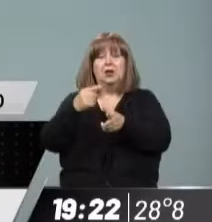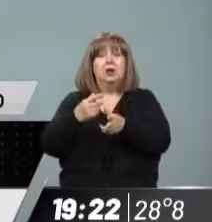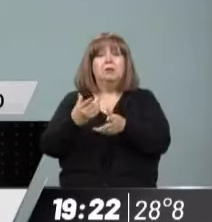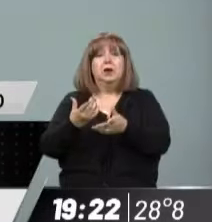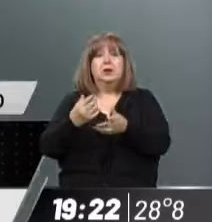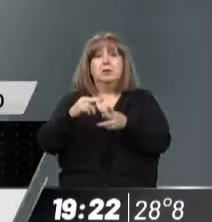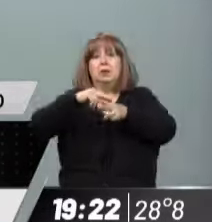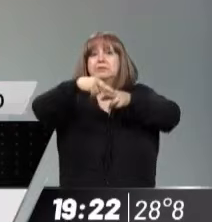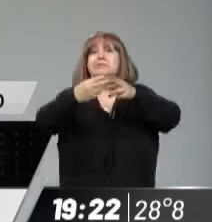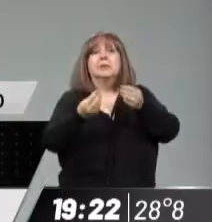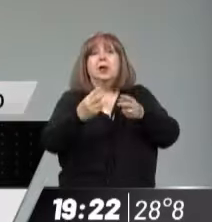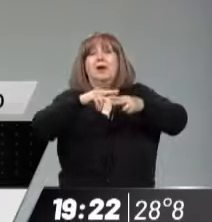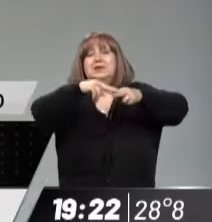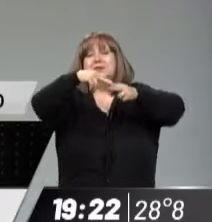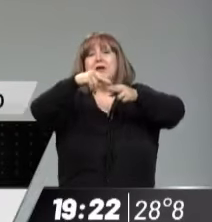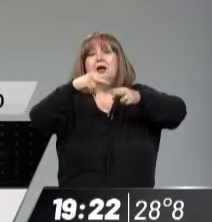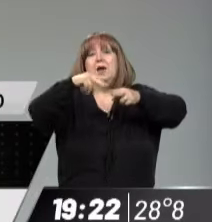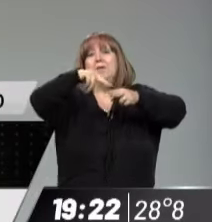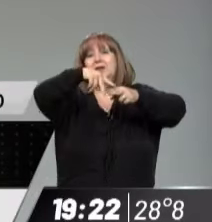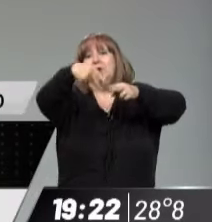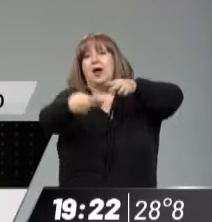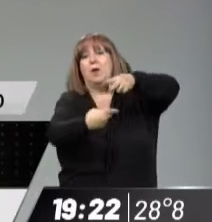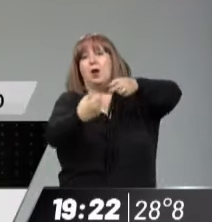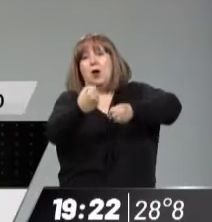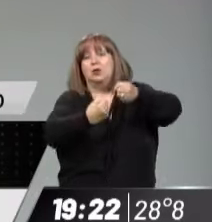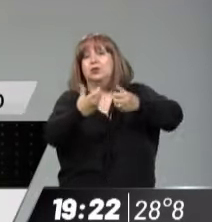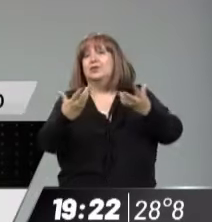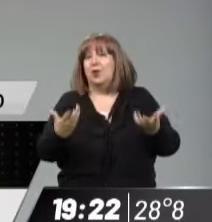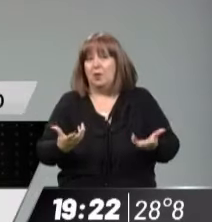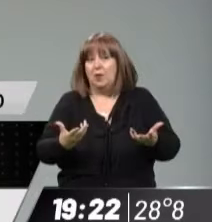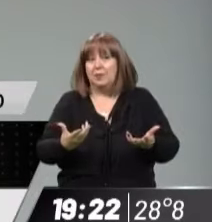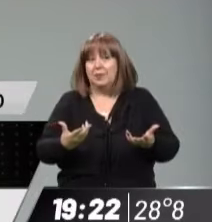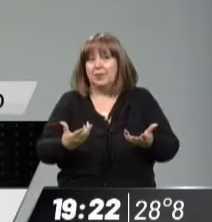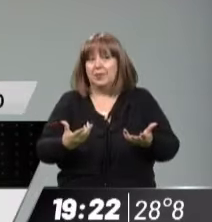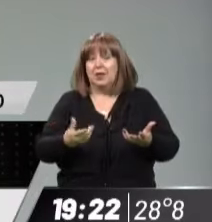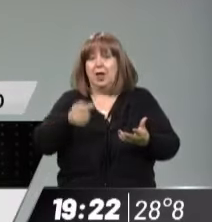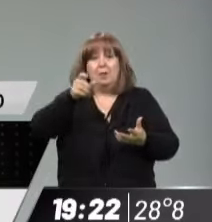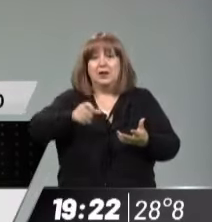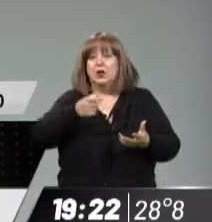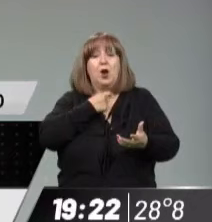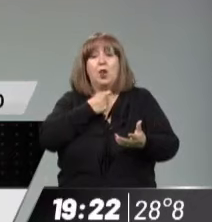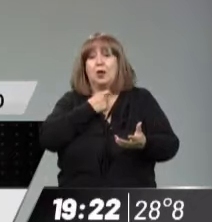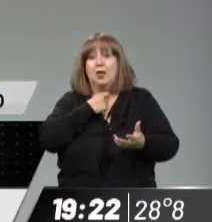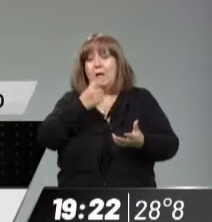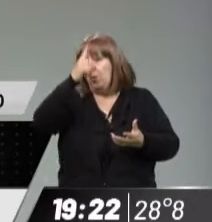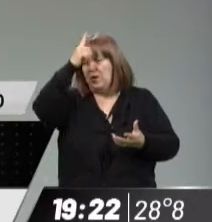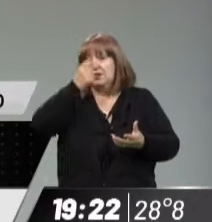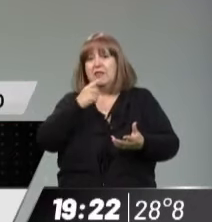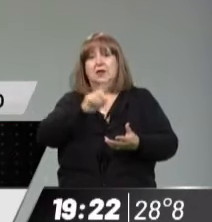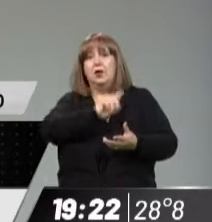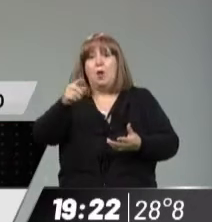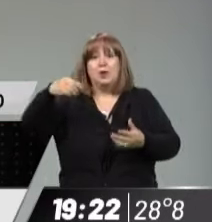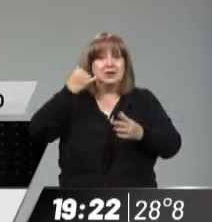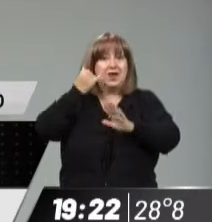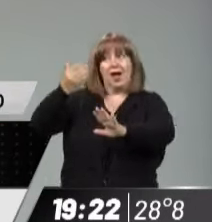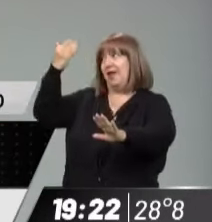sido una tragedia indudablemente. La policía no quería que este vehículo siga circulando en virtud ya de las maniobras